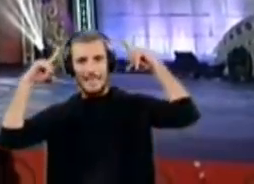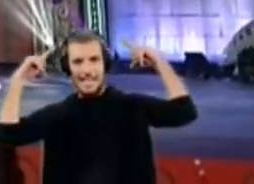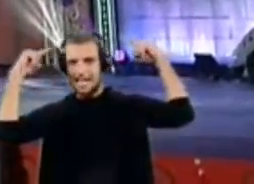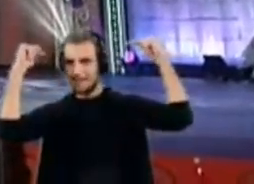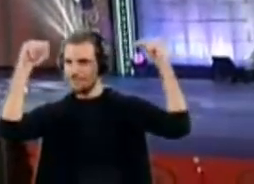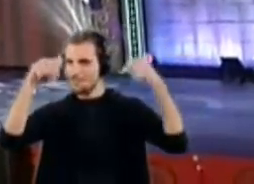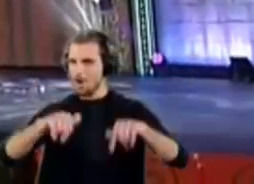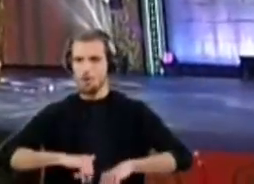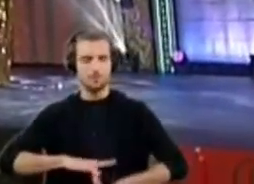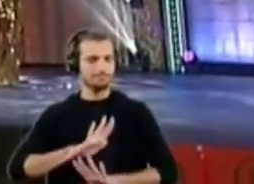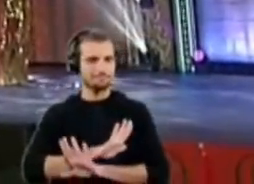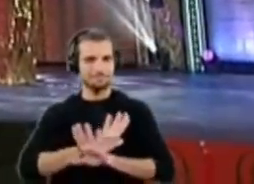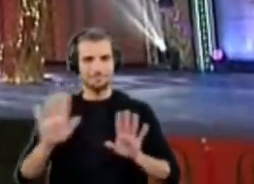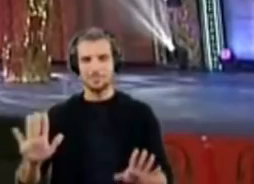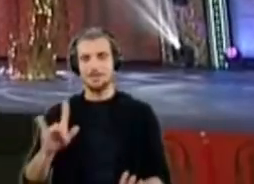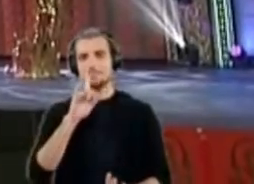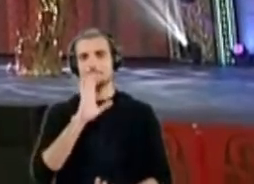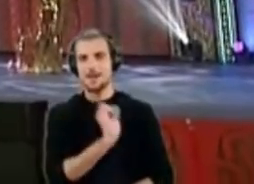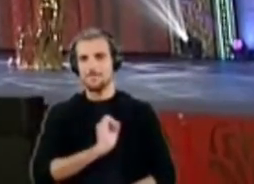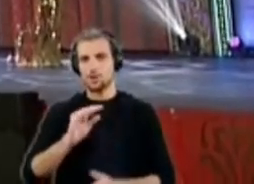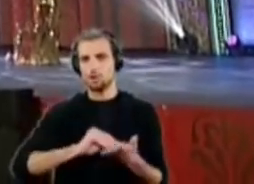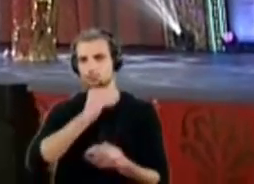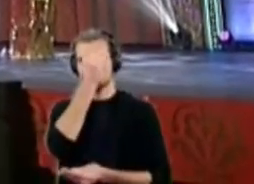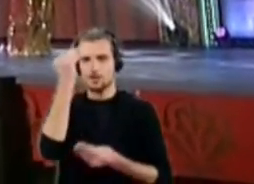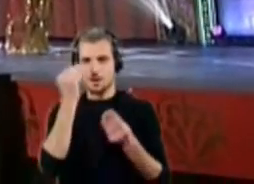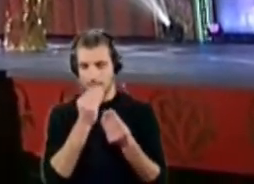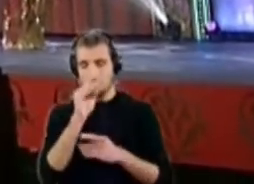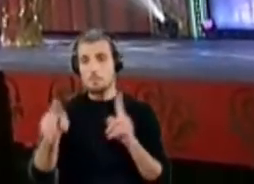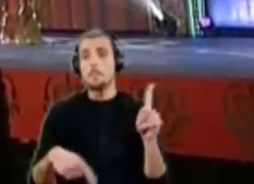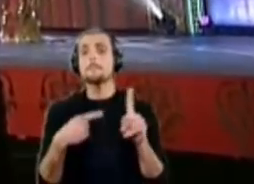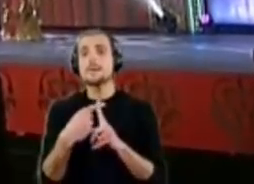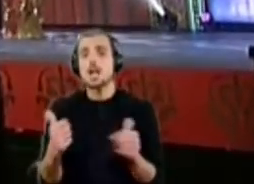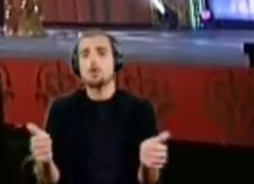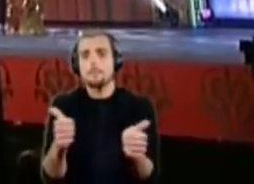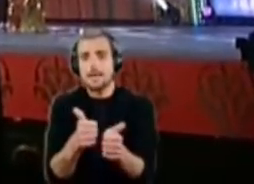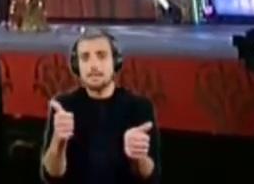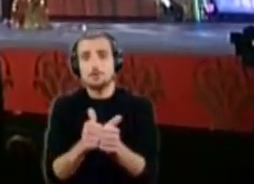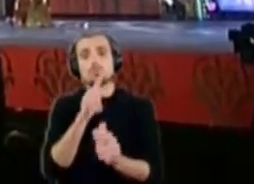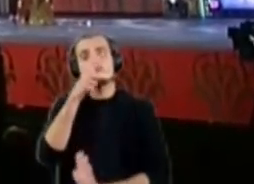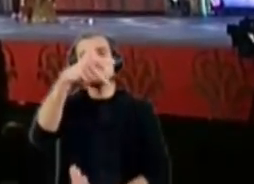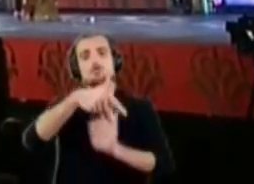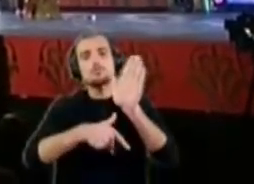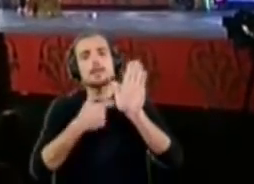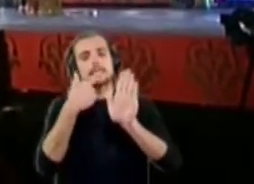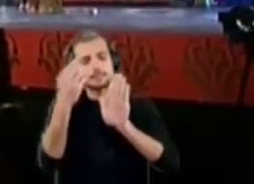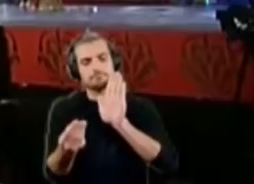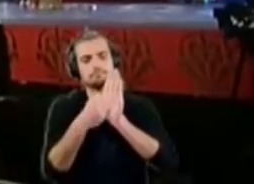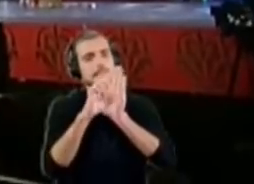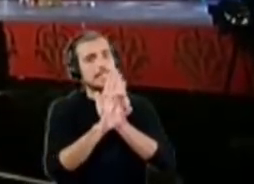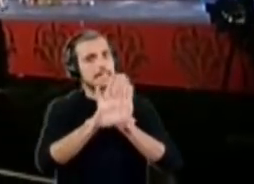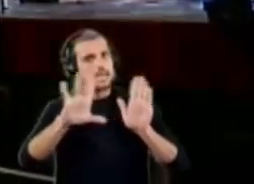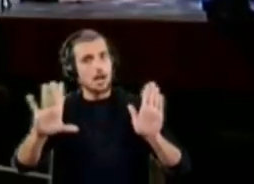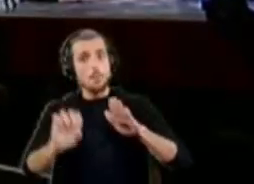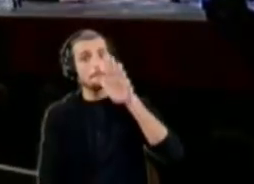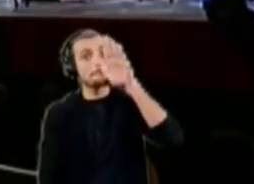nunca. Maravilloso el trabajo y también ese acompañamiento. Recordar que en las bases deja claro que sobre el escenario, como